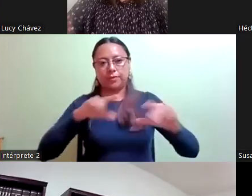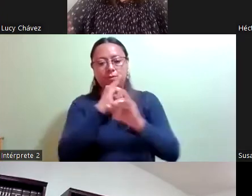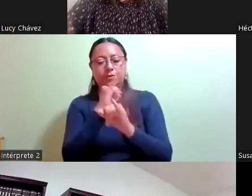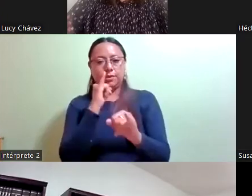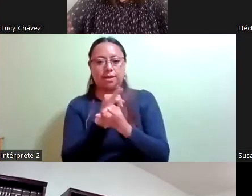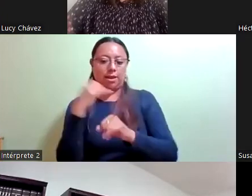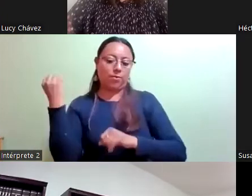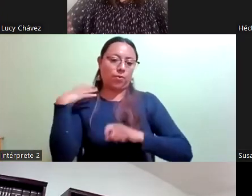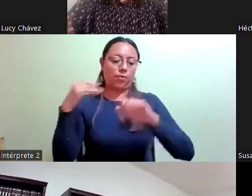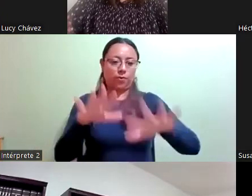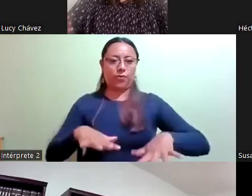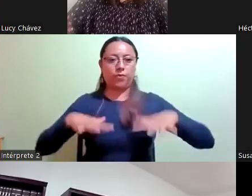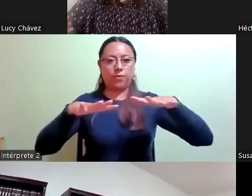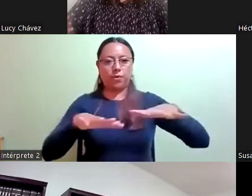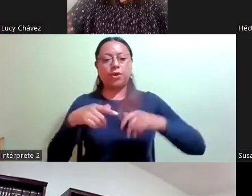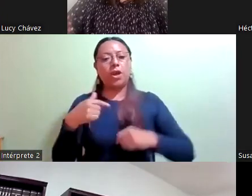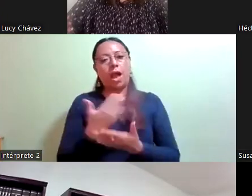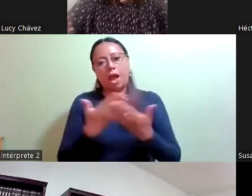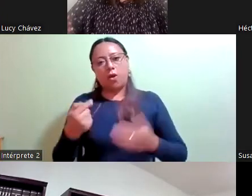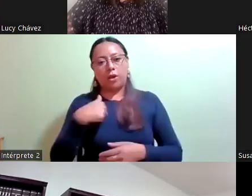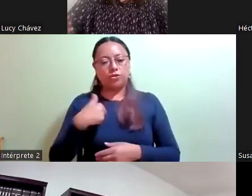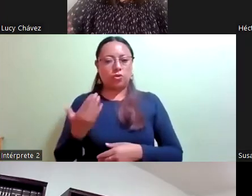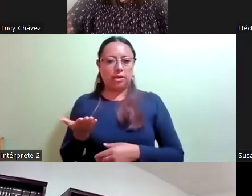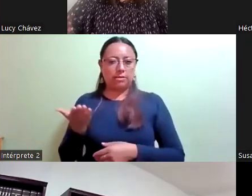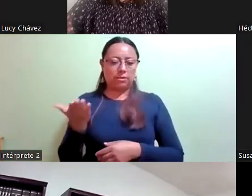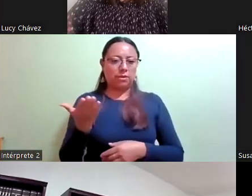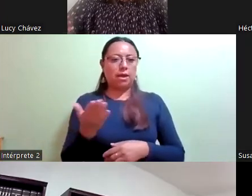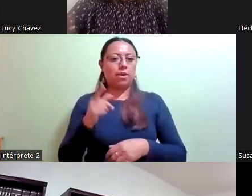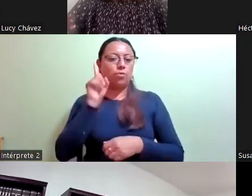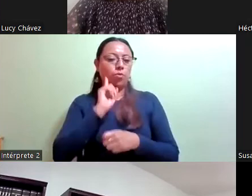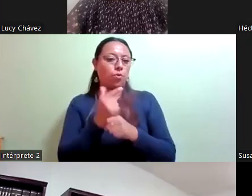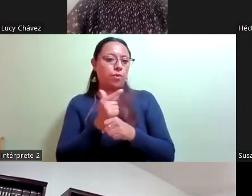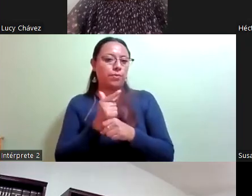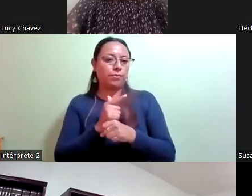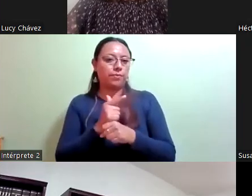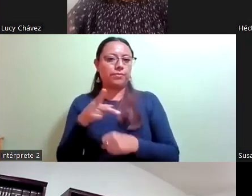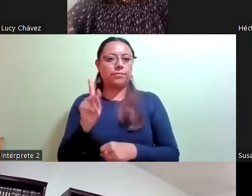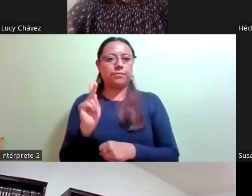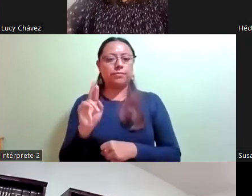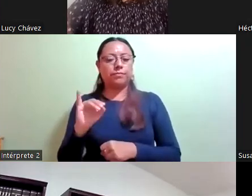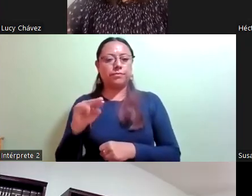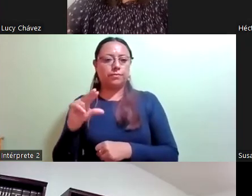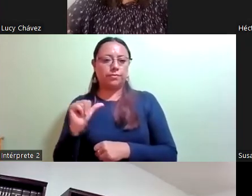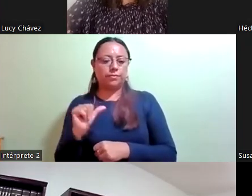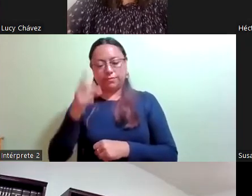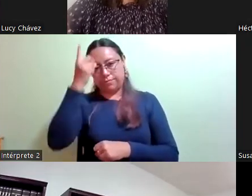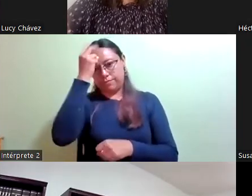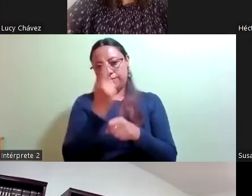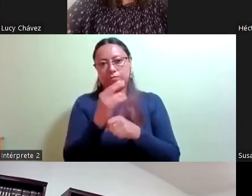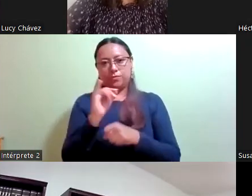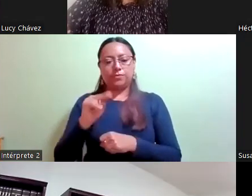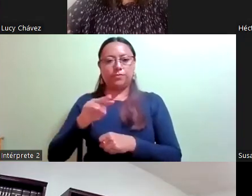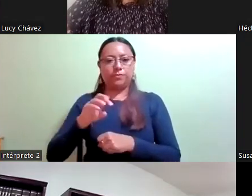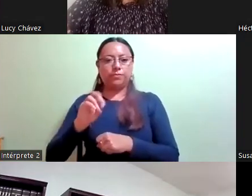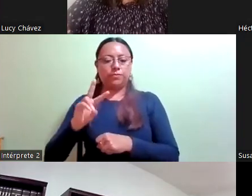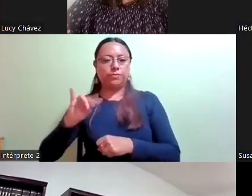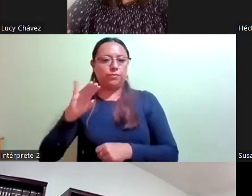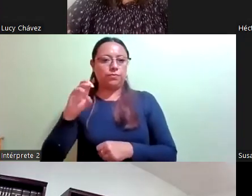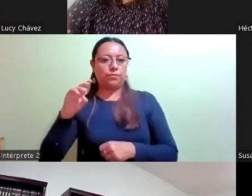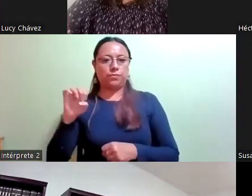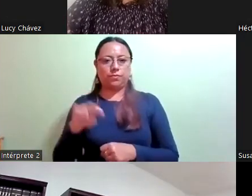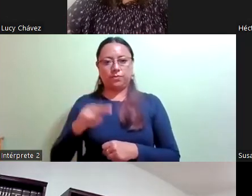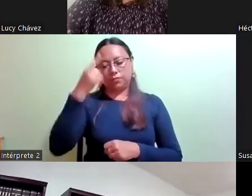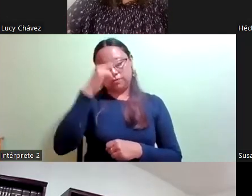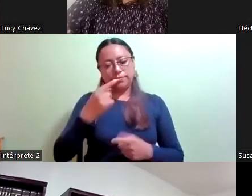lo cual voy a conceder la palabra la licenciada Vanessa Karina Reyes, directora de Innovación, para que ponga los argumentos técnicos a